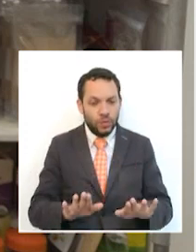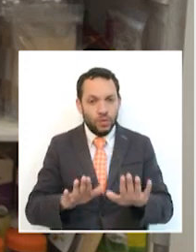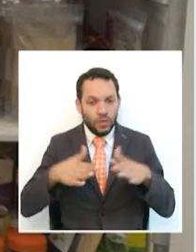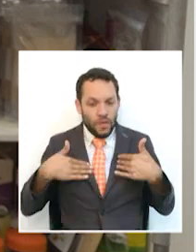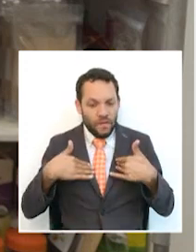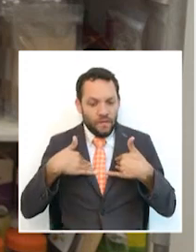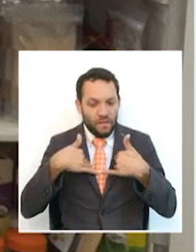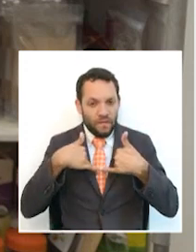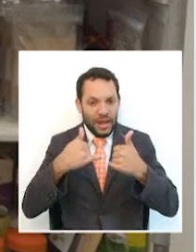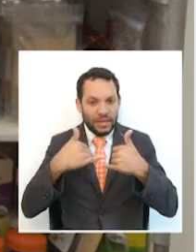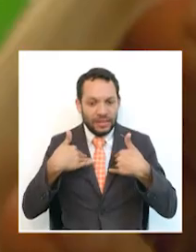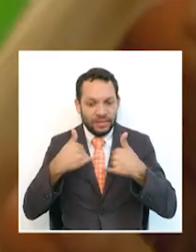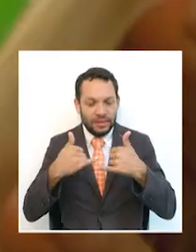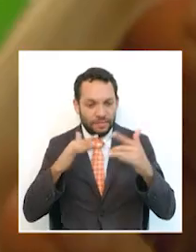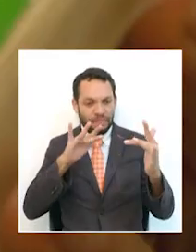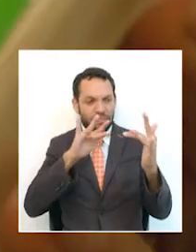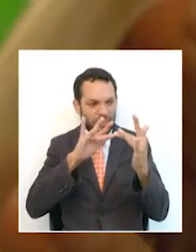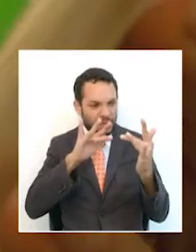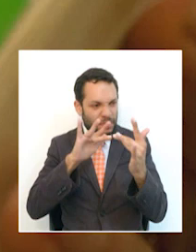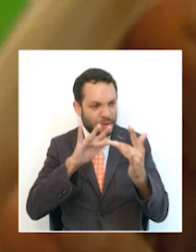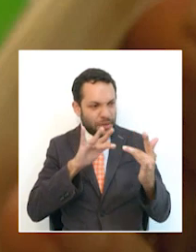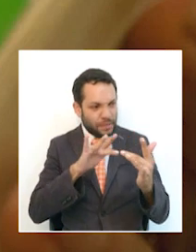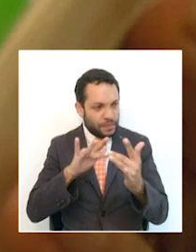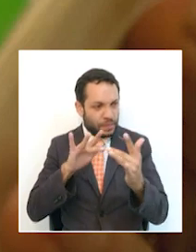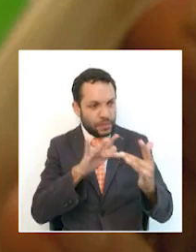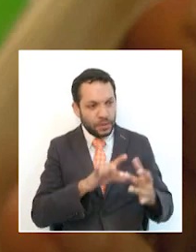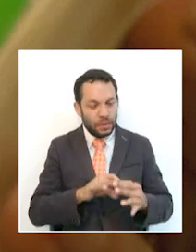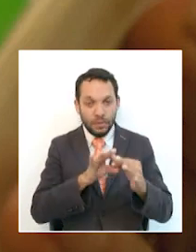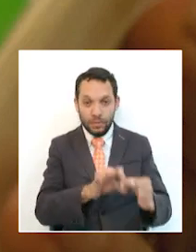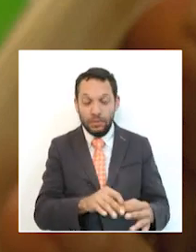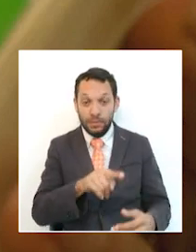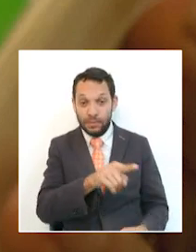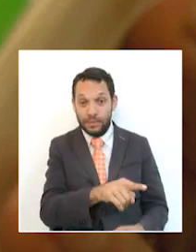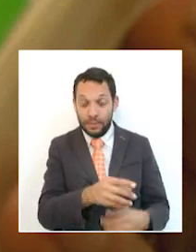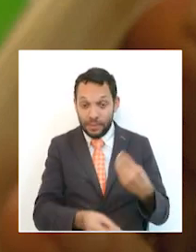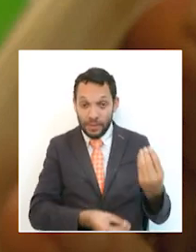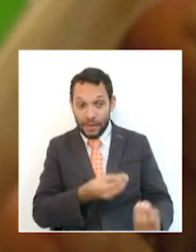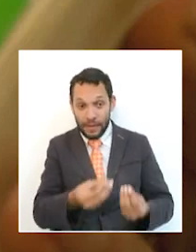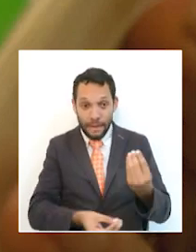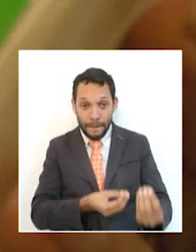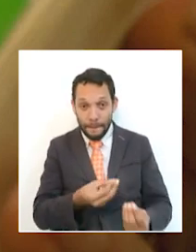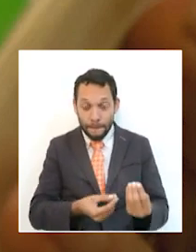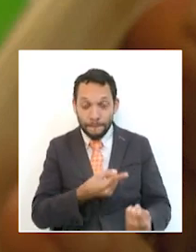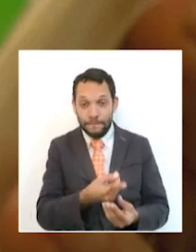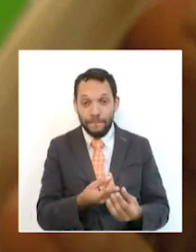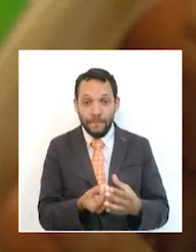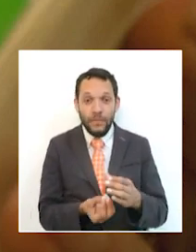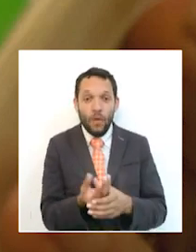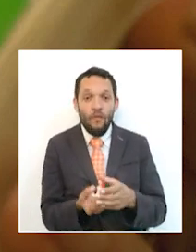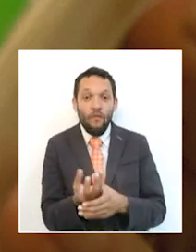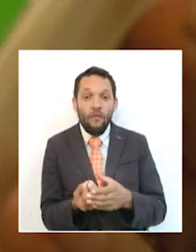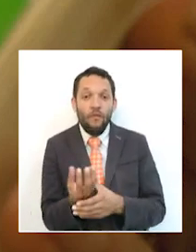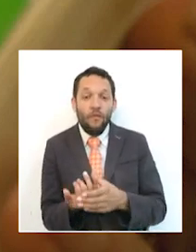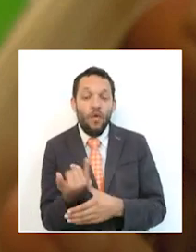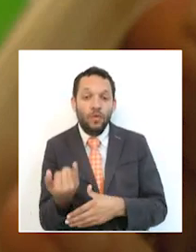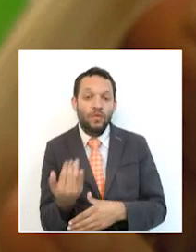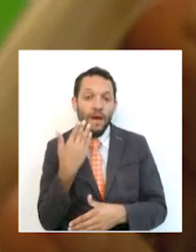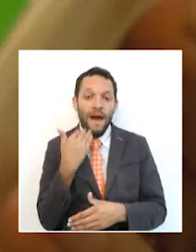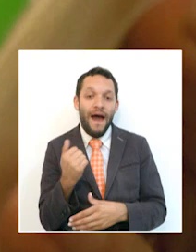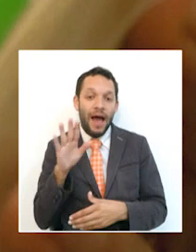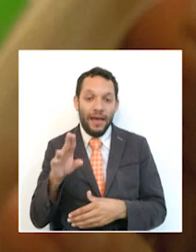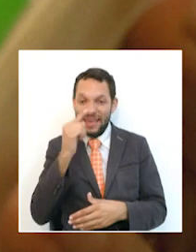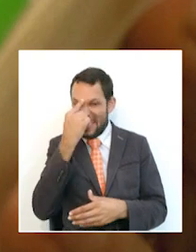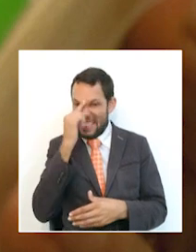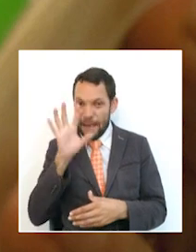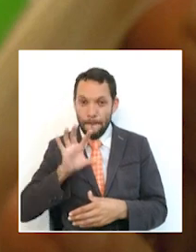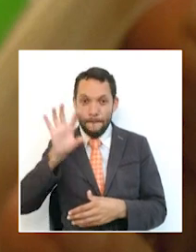conectado mantener contentos mantener de verdad mire el chat a bari en este caso la hierba de la mujer en la india en la que ayudan todos